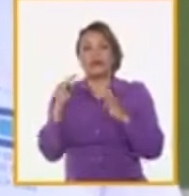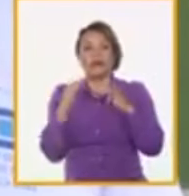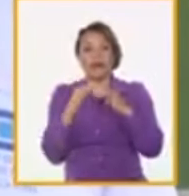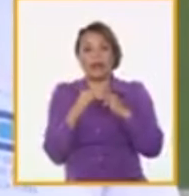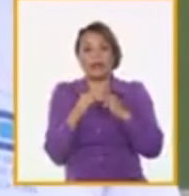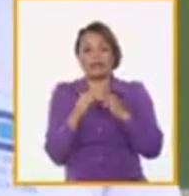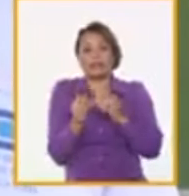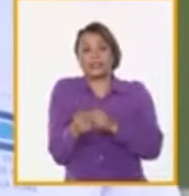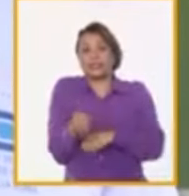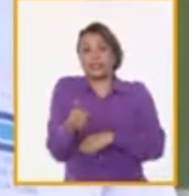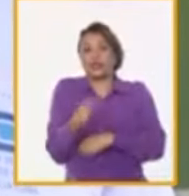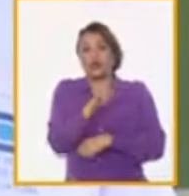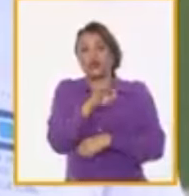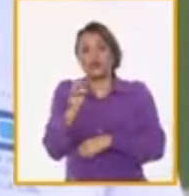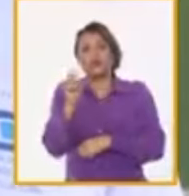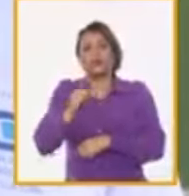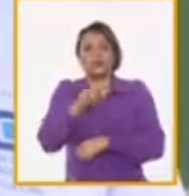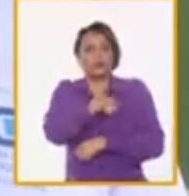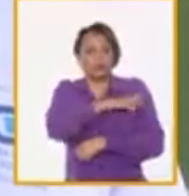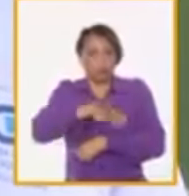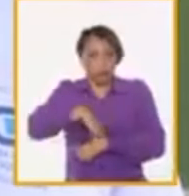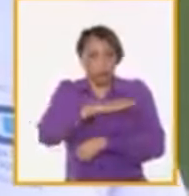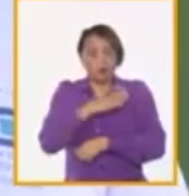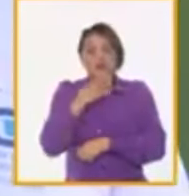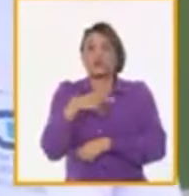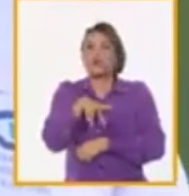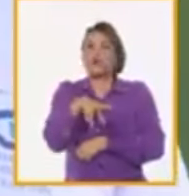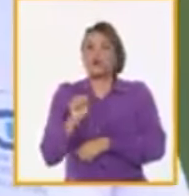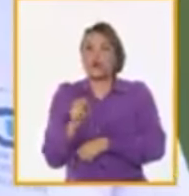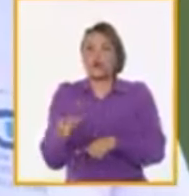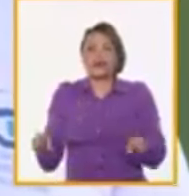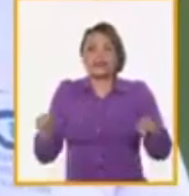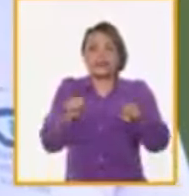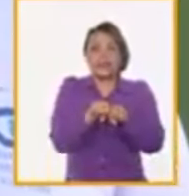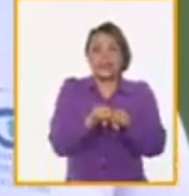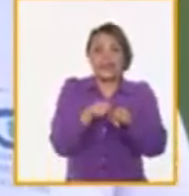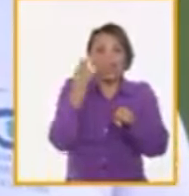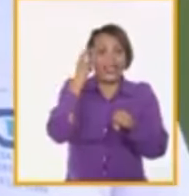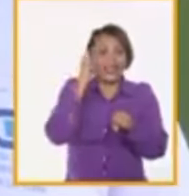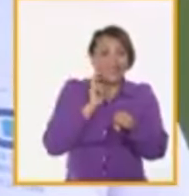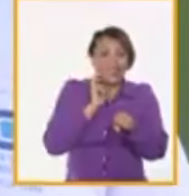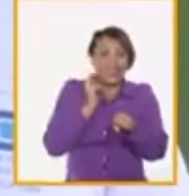de 800 personas que se sirvieron con nuevas acometidas y aumentamos así las presiones